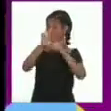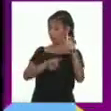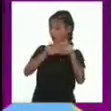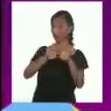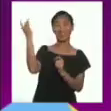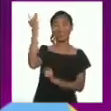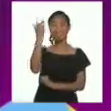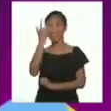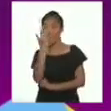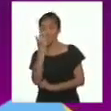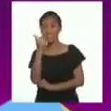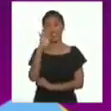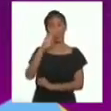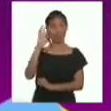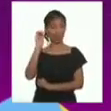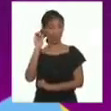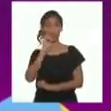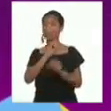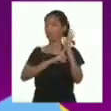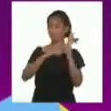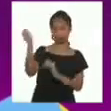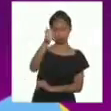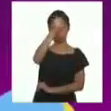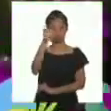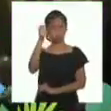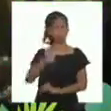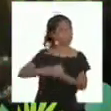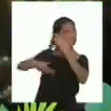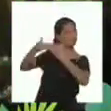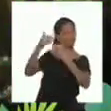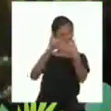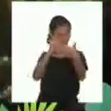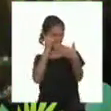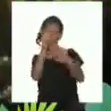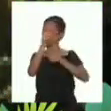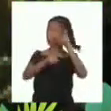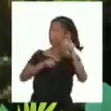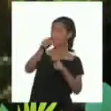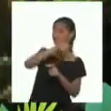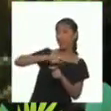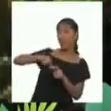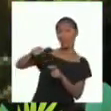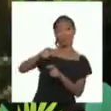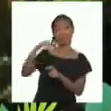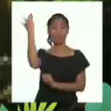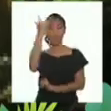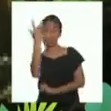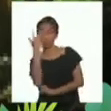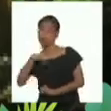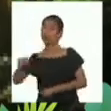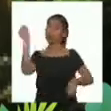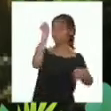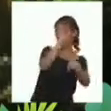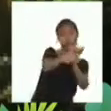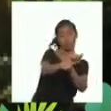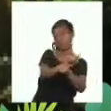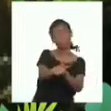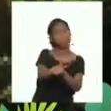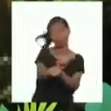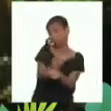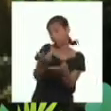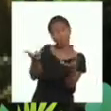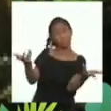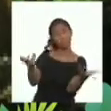población afrodescendiente. En aquella época, las personas afrodescendientes vivían